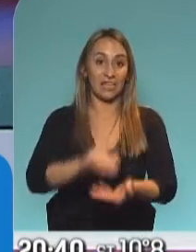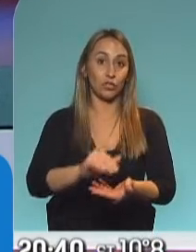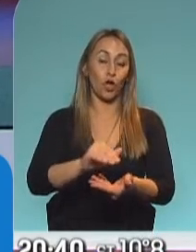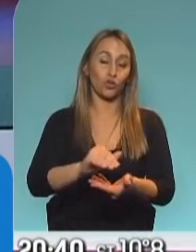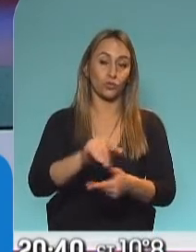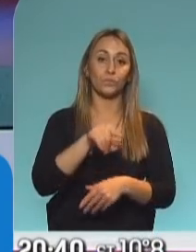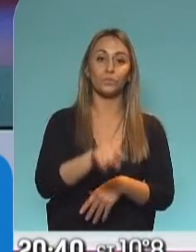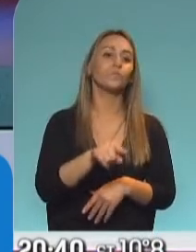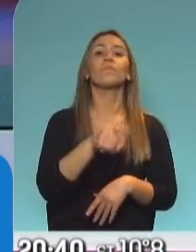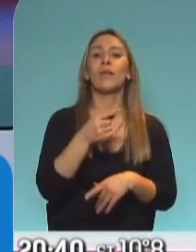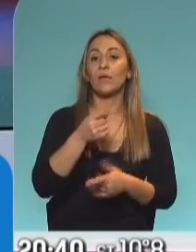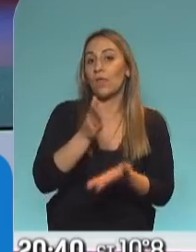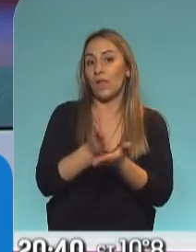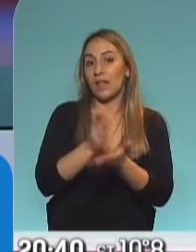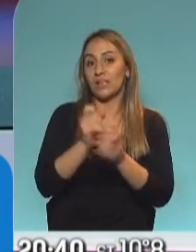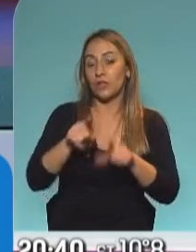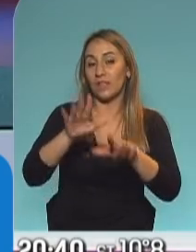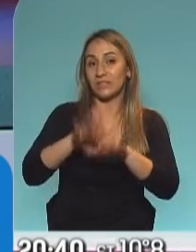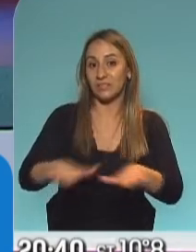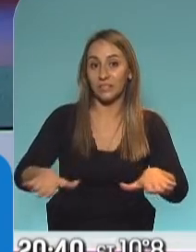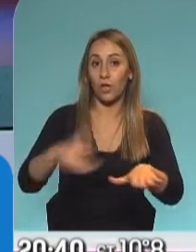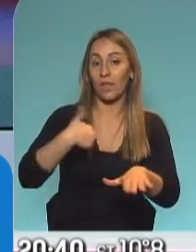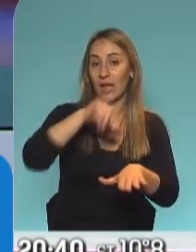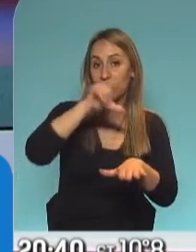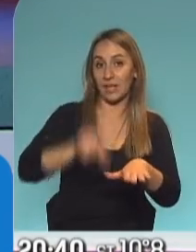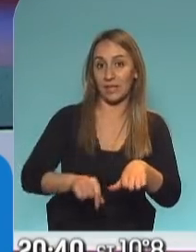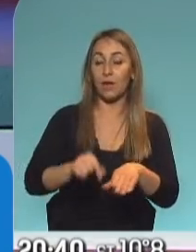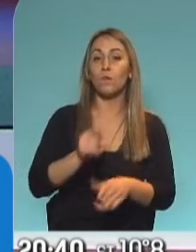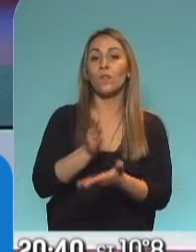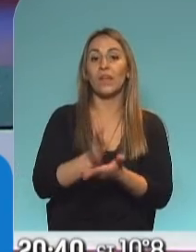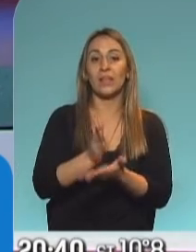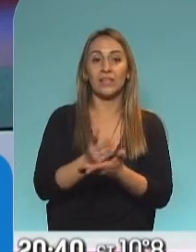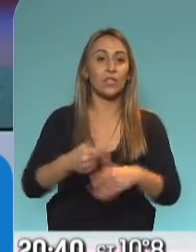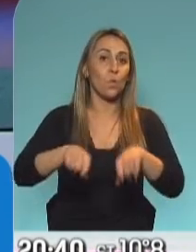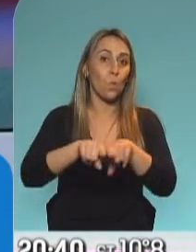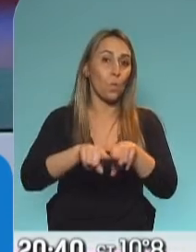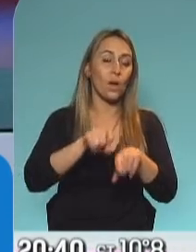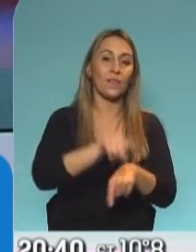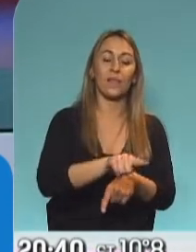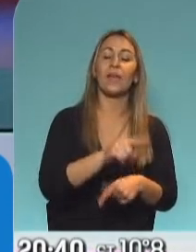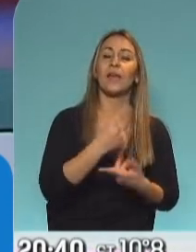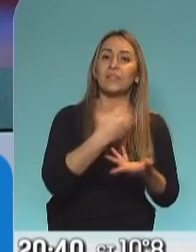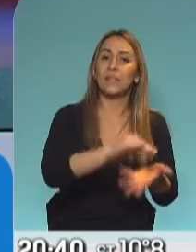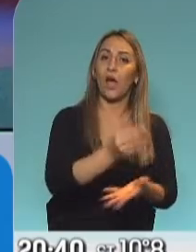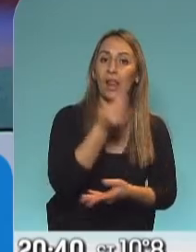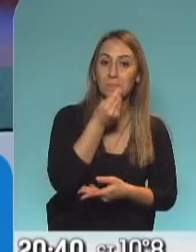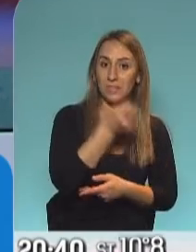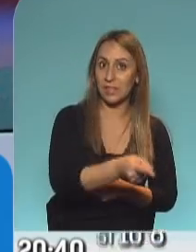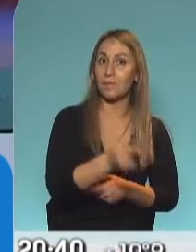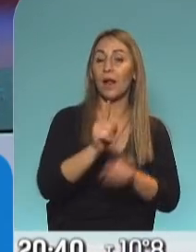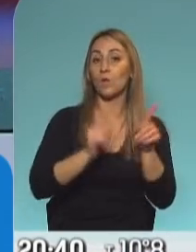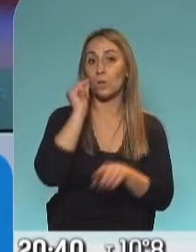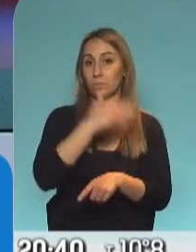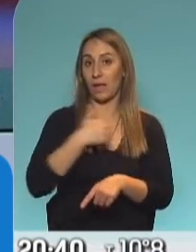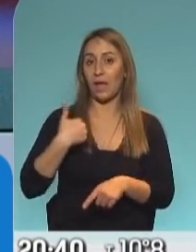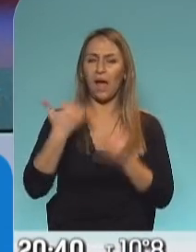tienen los chicos y las chicas de la Argentina, que iguala el derecho de carácter alimentario para aquellos chicos y chicas que son hijos de papás que tienen